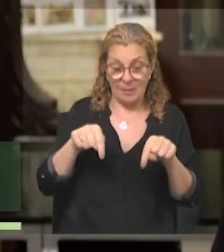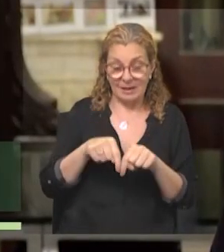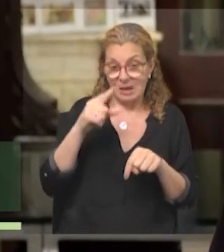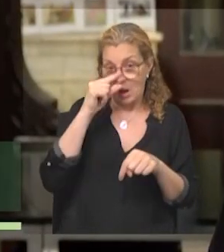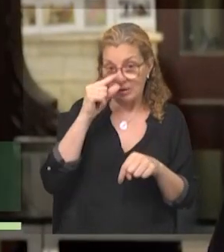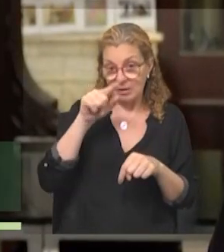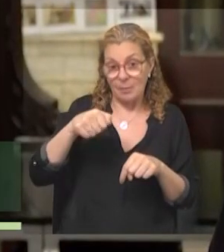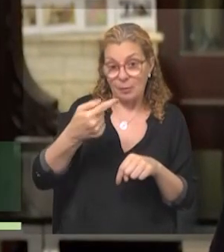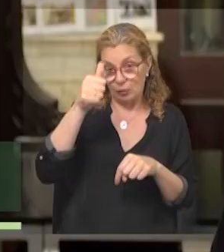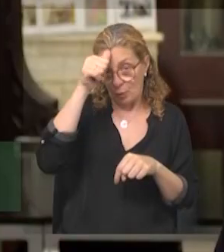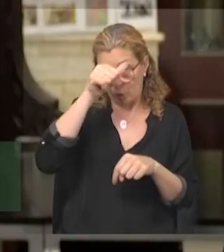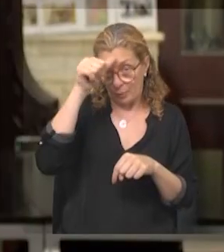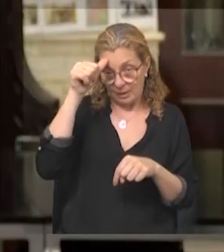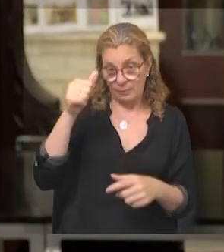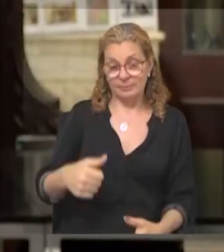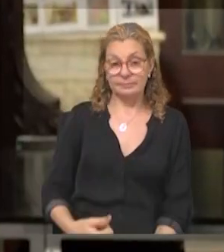el próximo